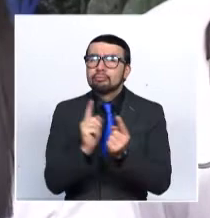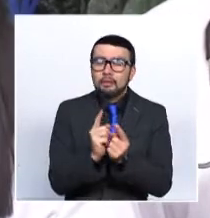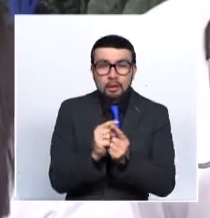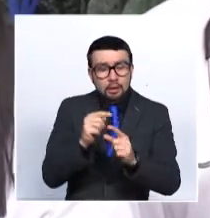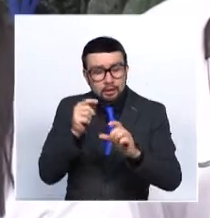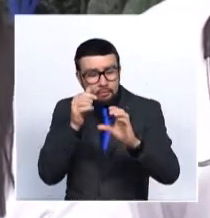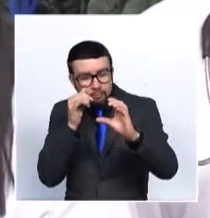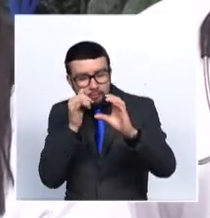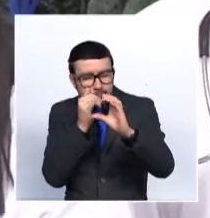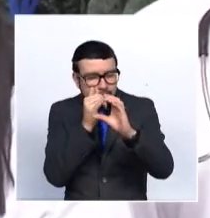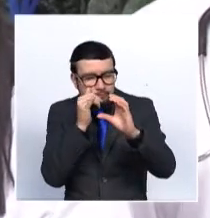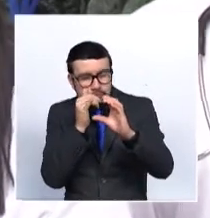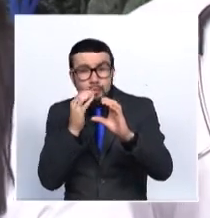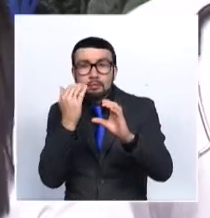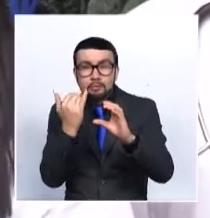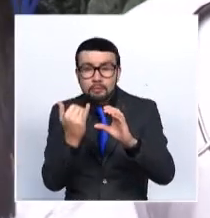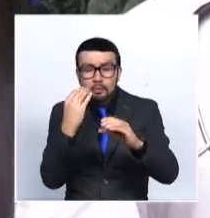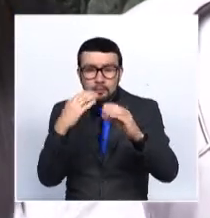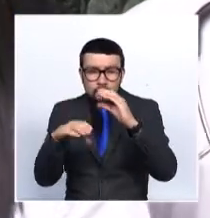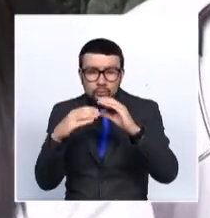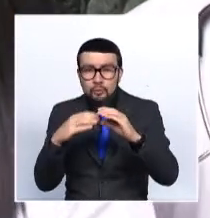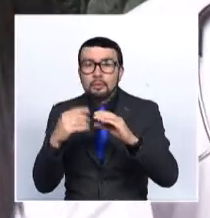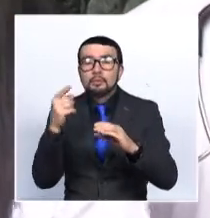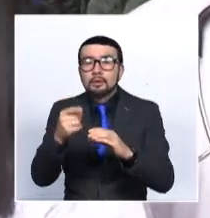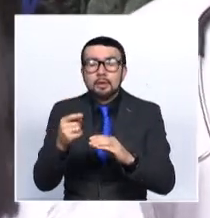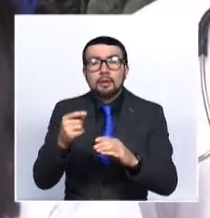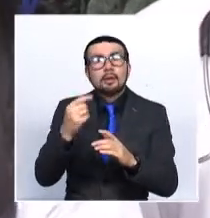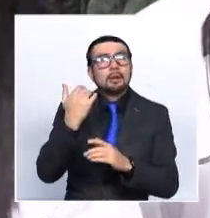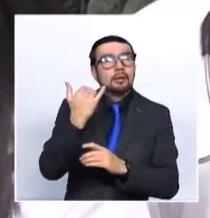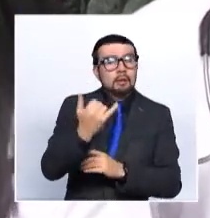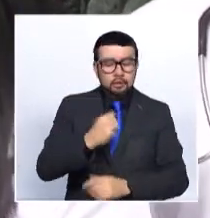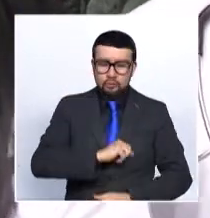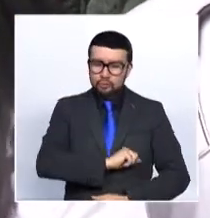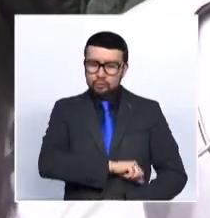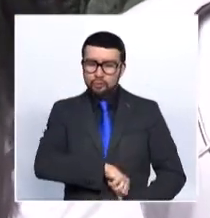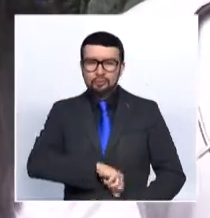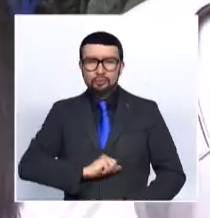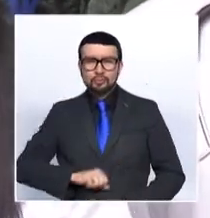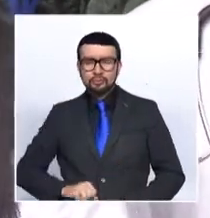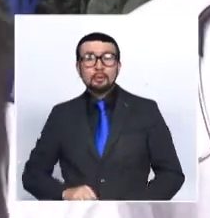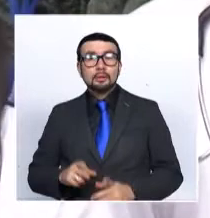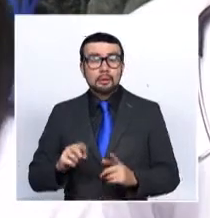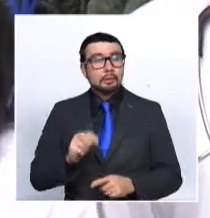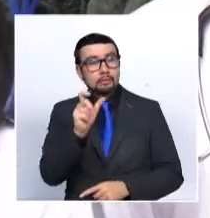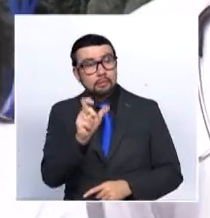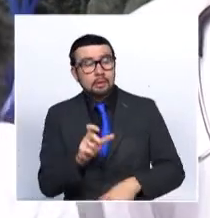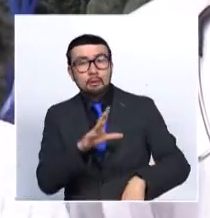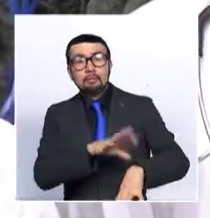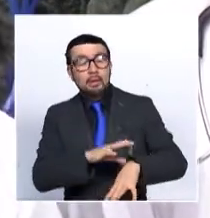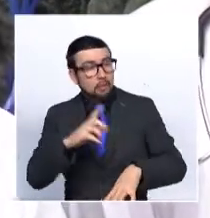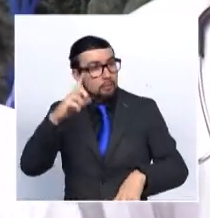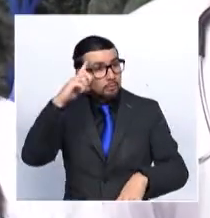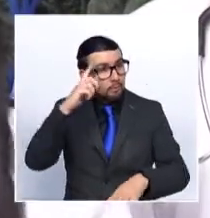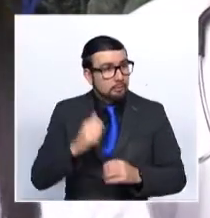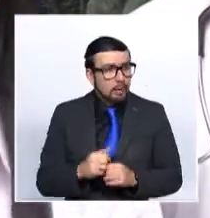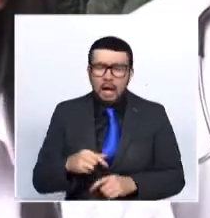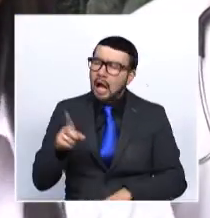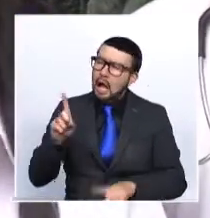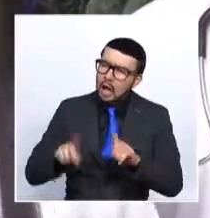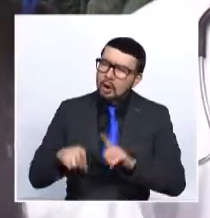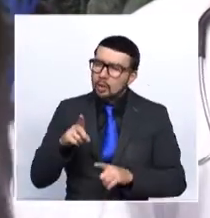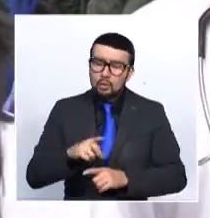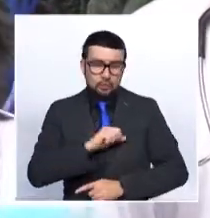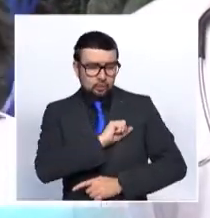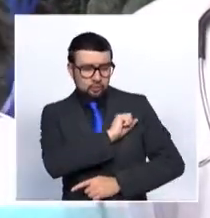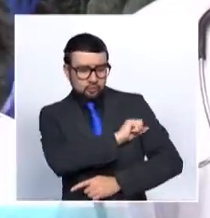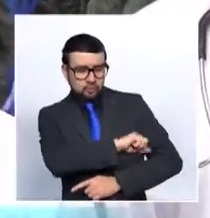colposcopia, ecografía transvaginal y la consulta con el ginecólogo. Y a otros con examen de seno, ¿no? Sí, por supuesto que